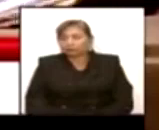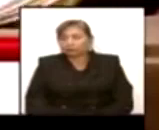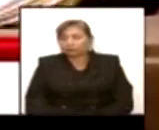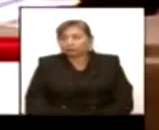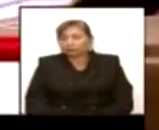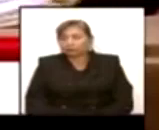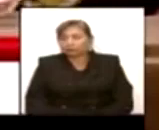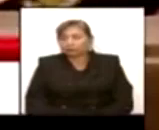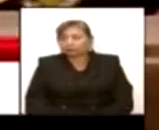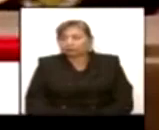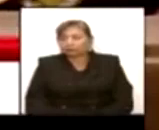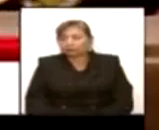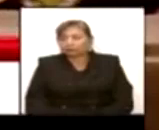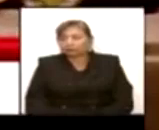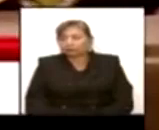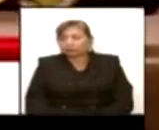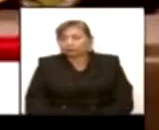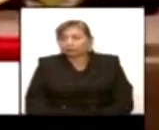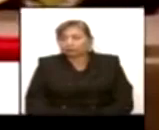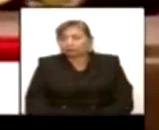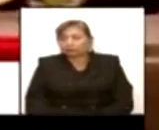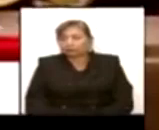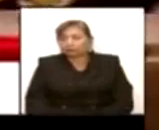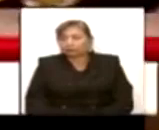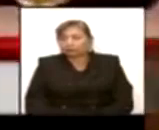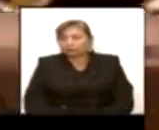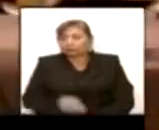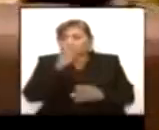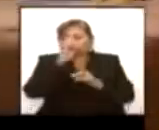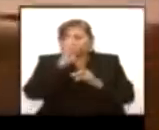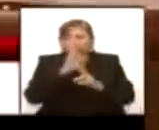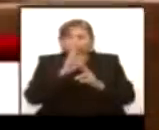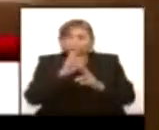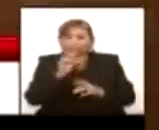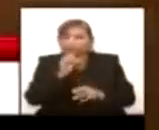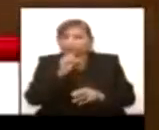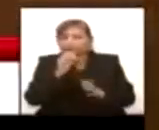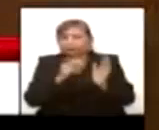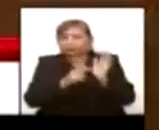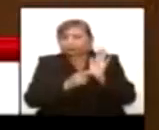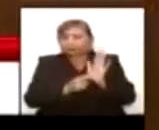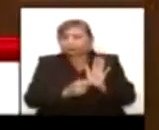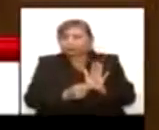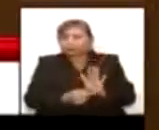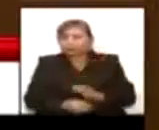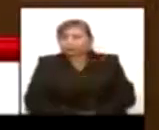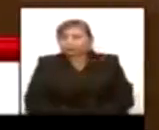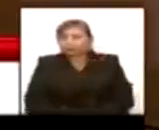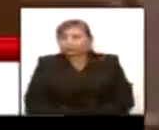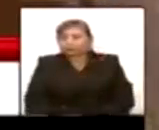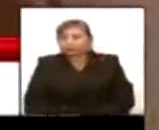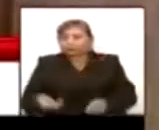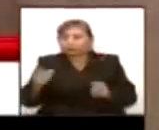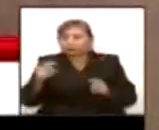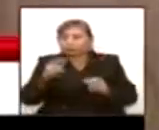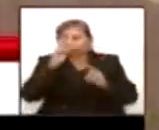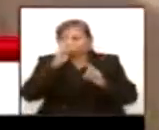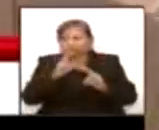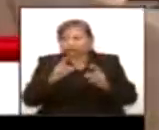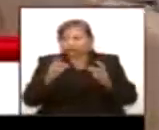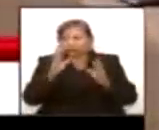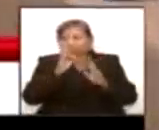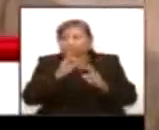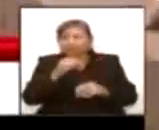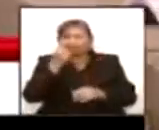Sí, congresista Rosas. Presidente, gracias. Con el respeto que se merece la señorita representante, ella ha venido acá a faltar respeto al